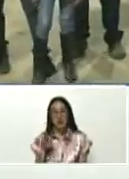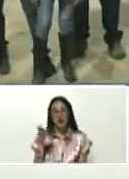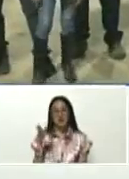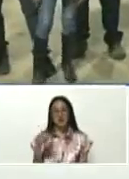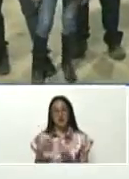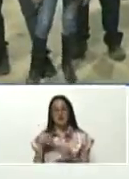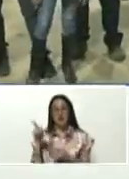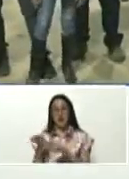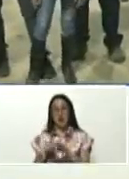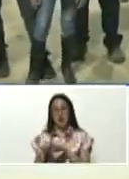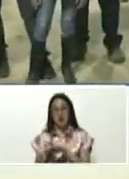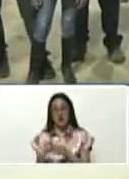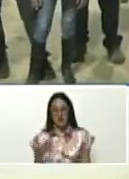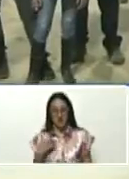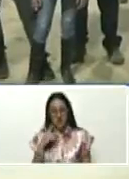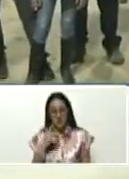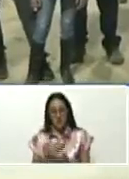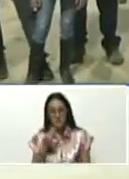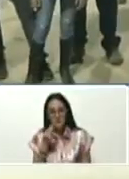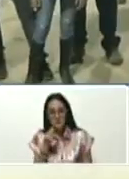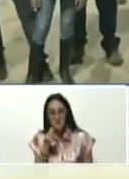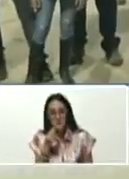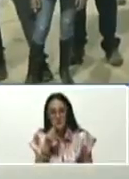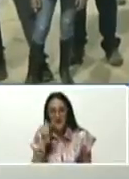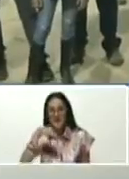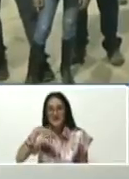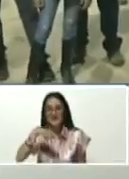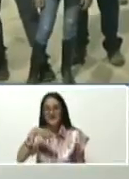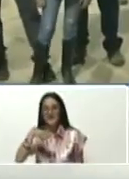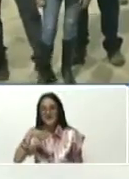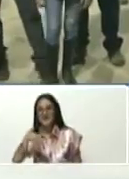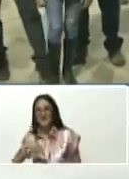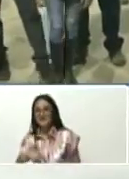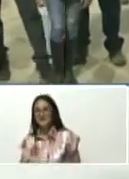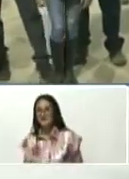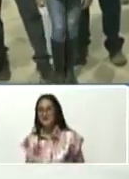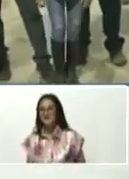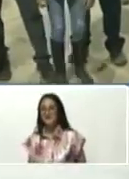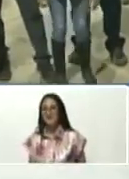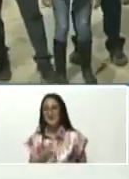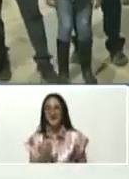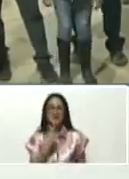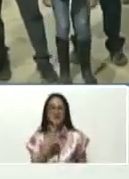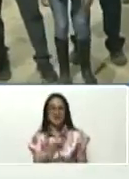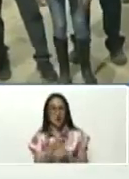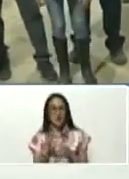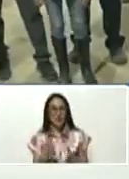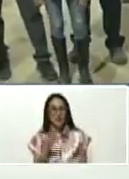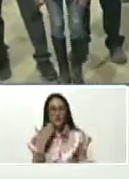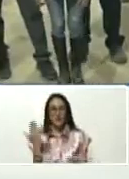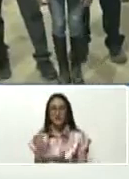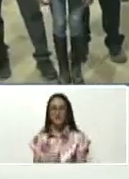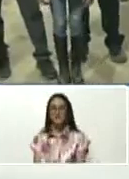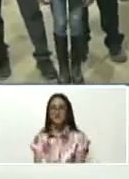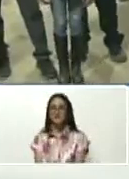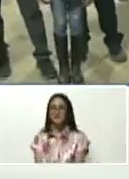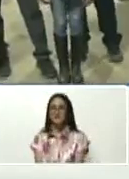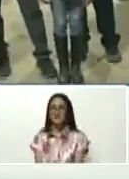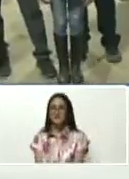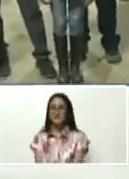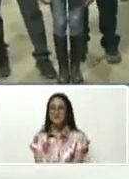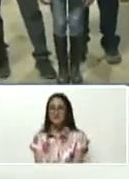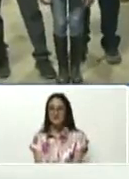Cojedes, quiero que por aquí llegue. Ah, ¿qué dice el gobernador Alberto Galíndez? Adelante.